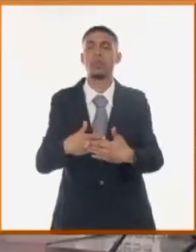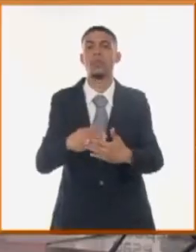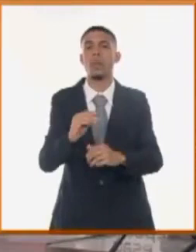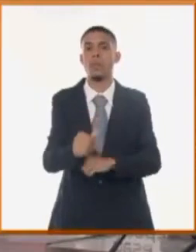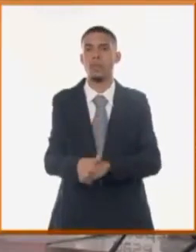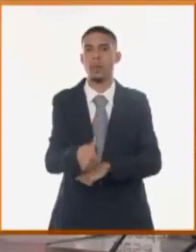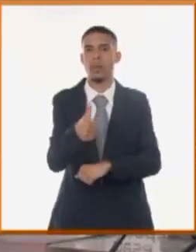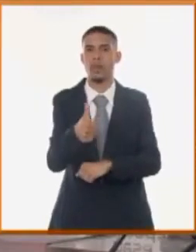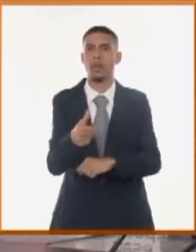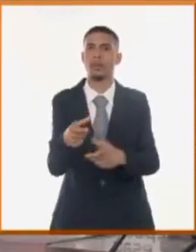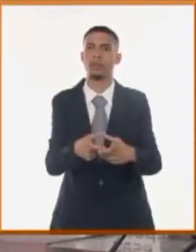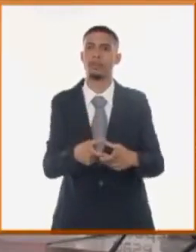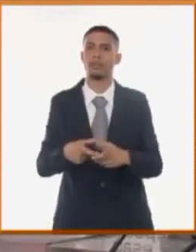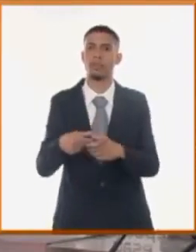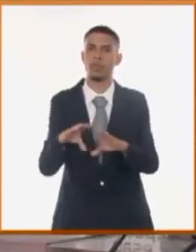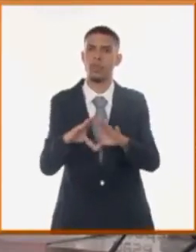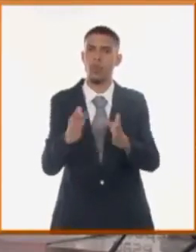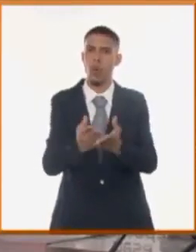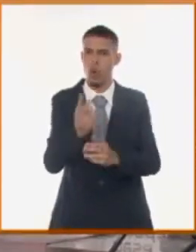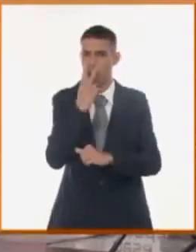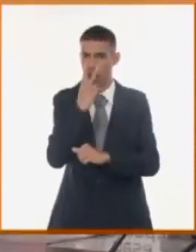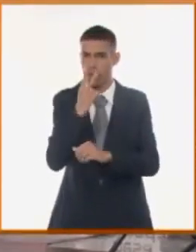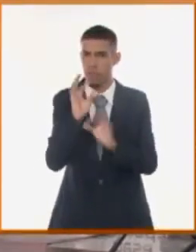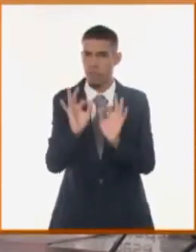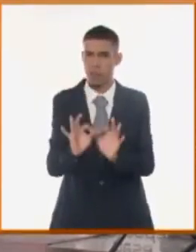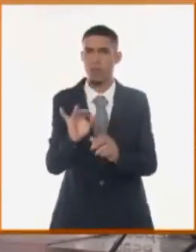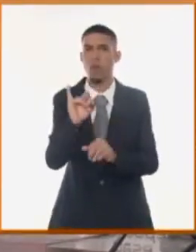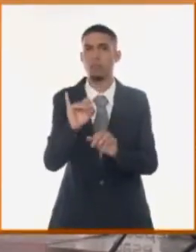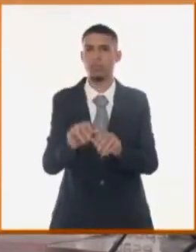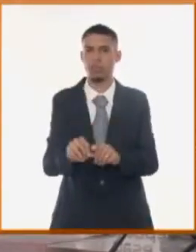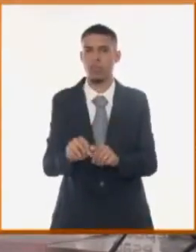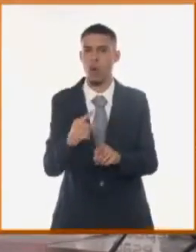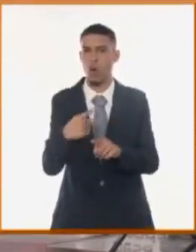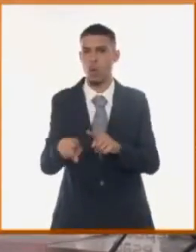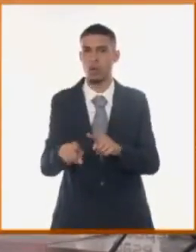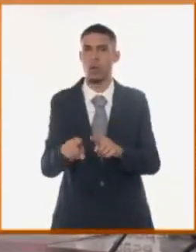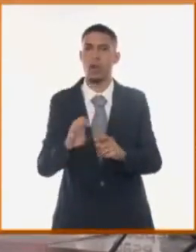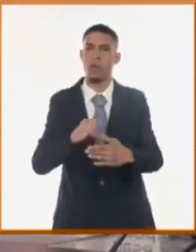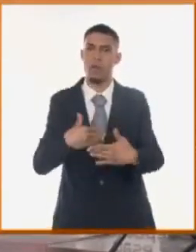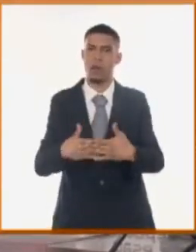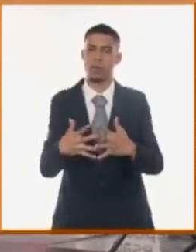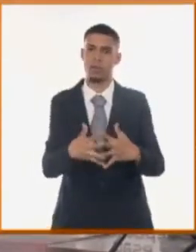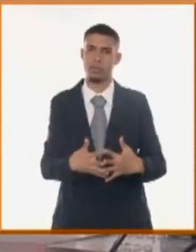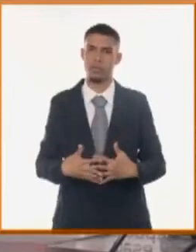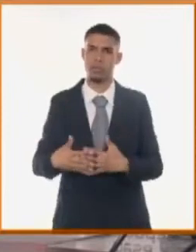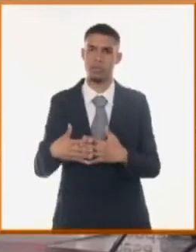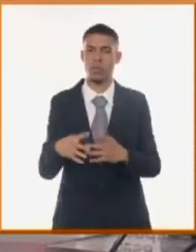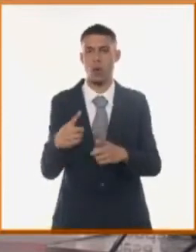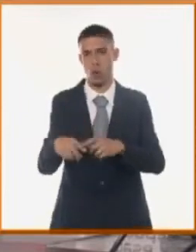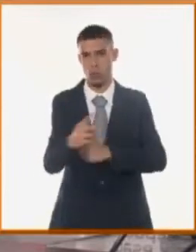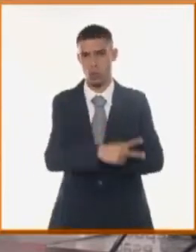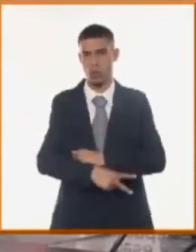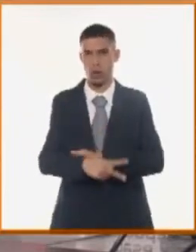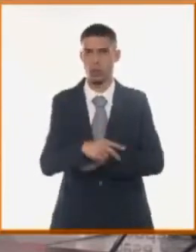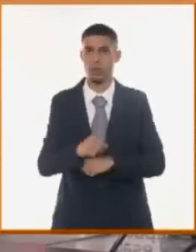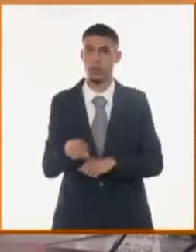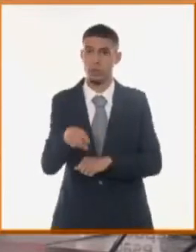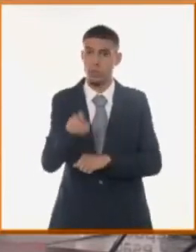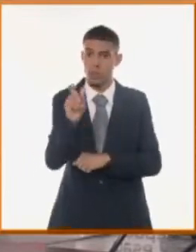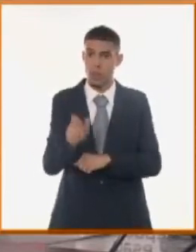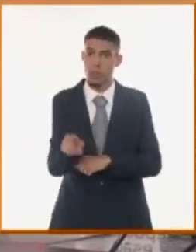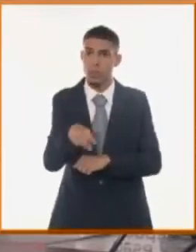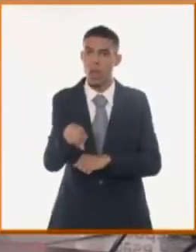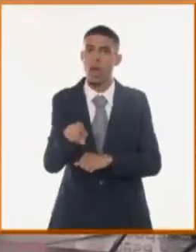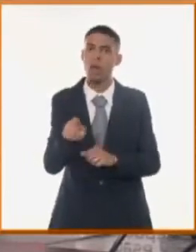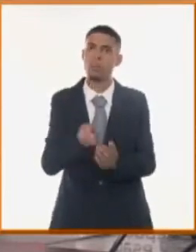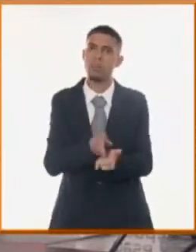capital totalmente cubano, Solintel S.A. Con ellos estaremos compartiendo nuestra mesa redonda de hoy. A ustedes los invito a que